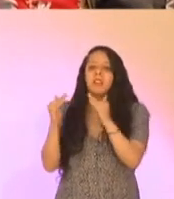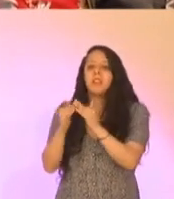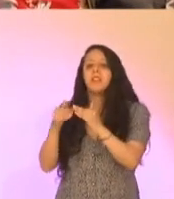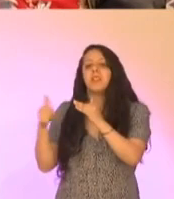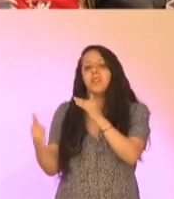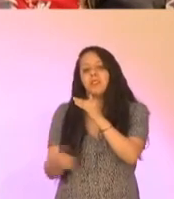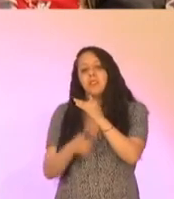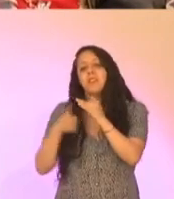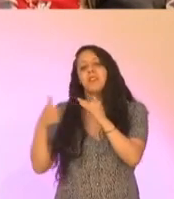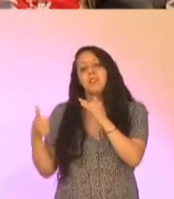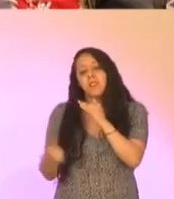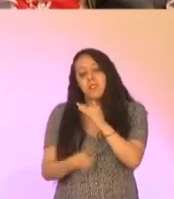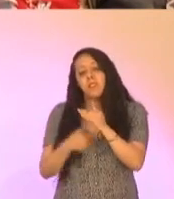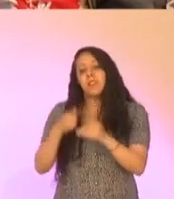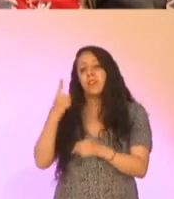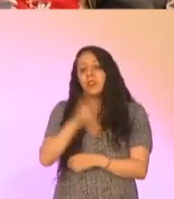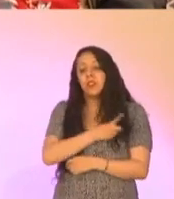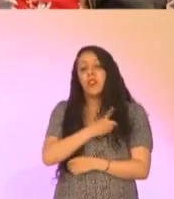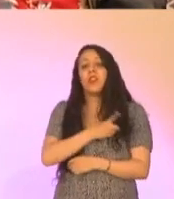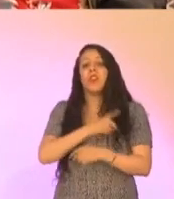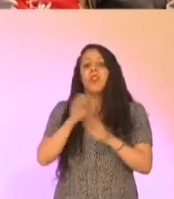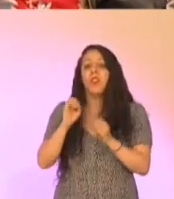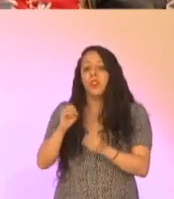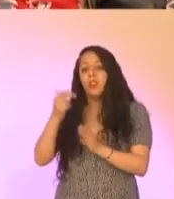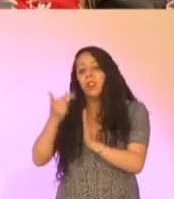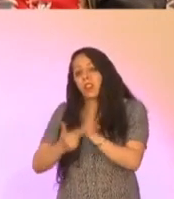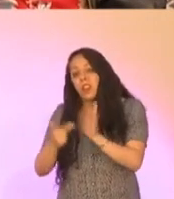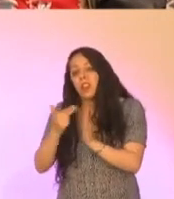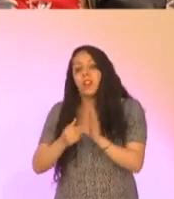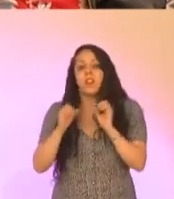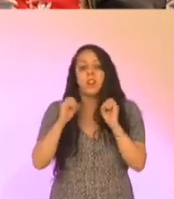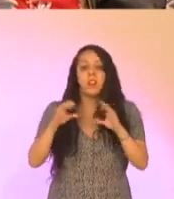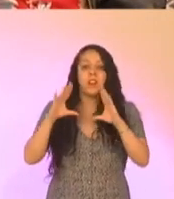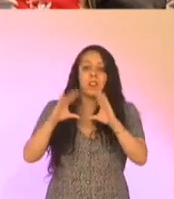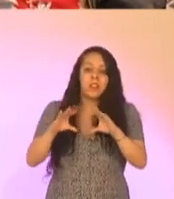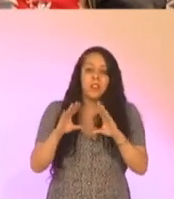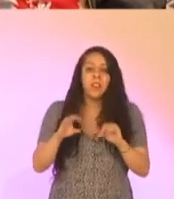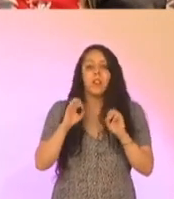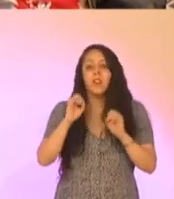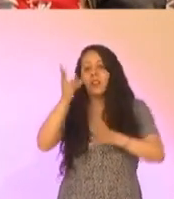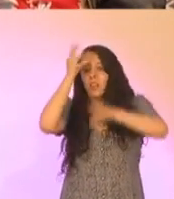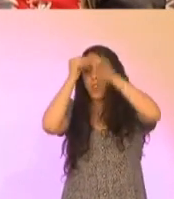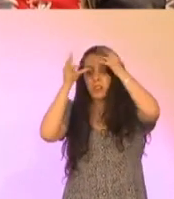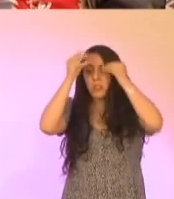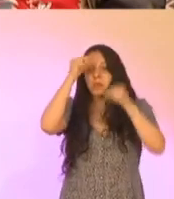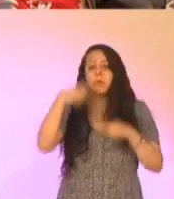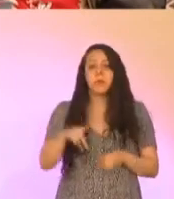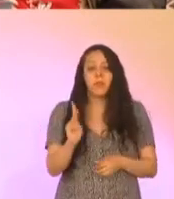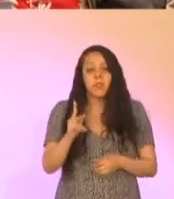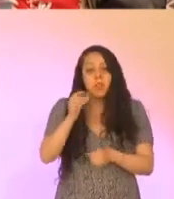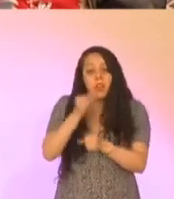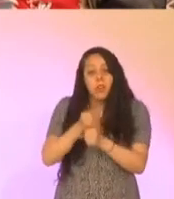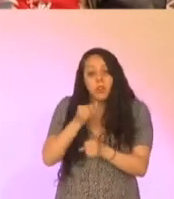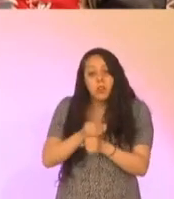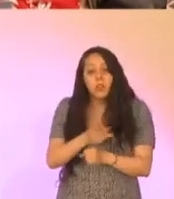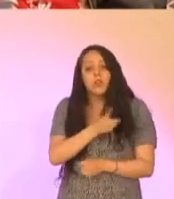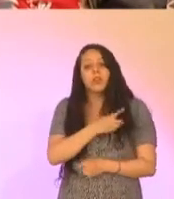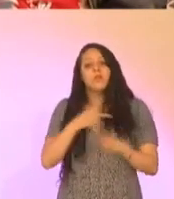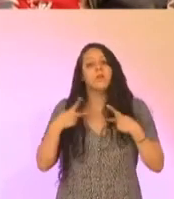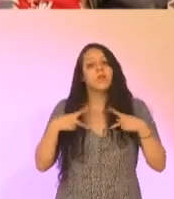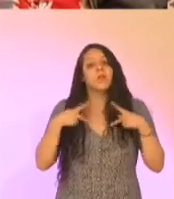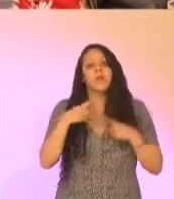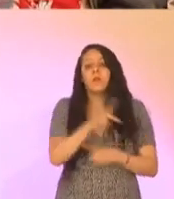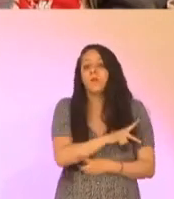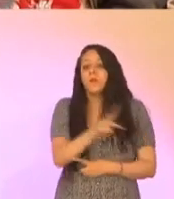tomando talleres dando talleres y ver ver gente esta es la segunda